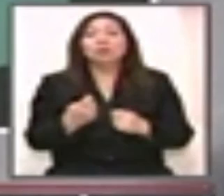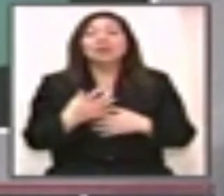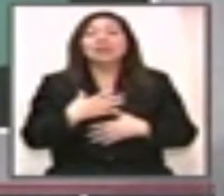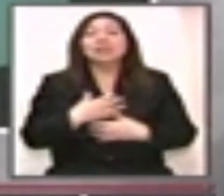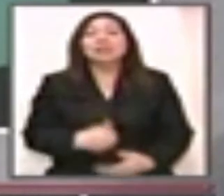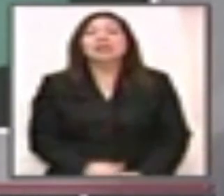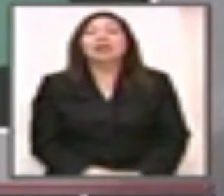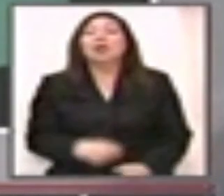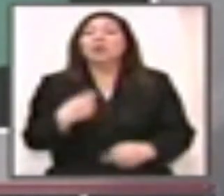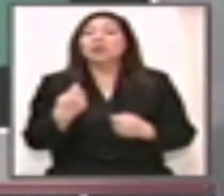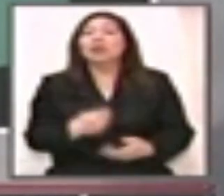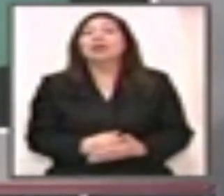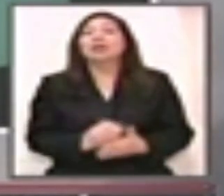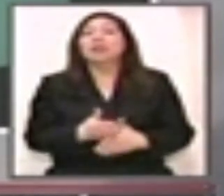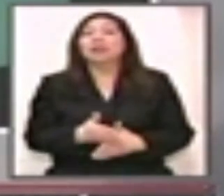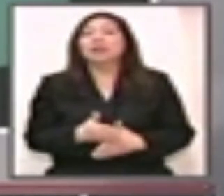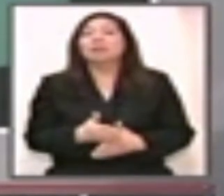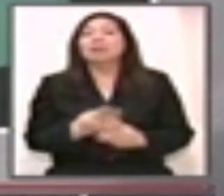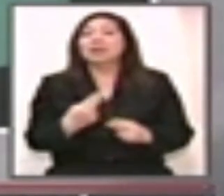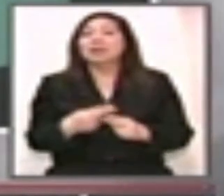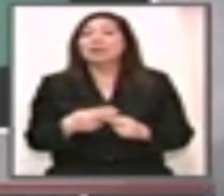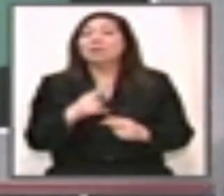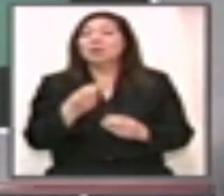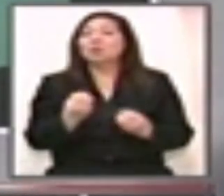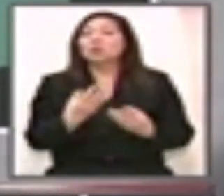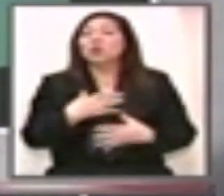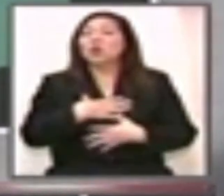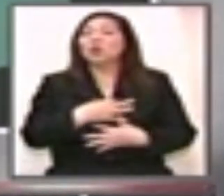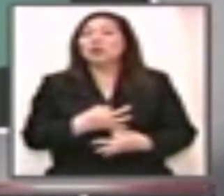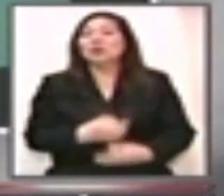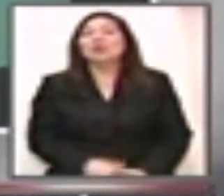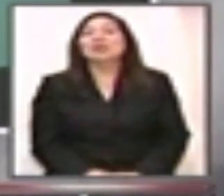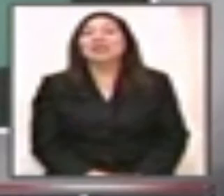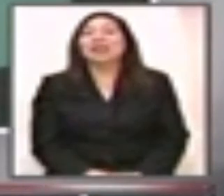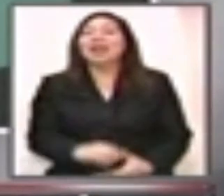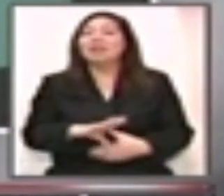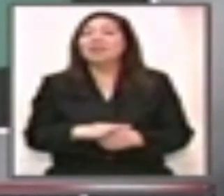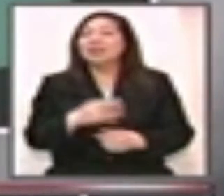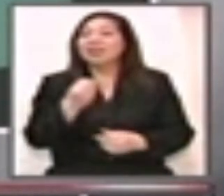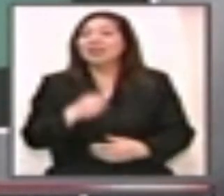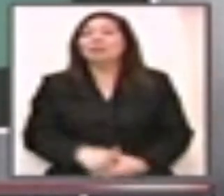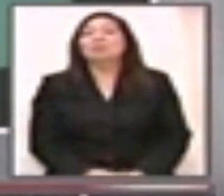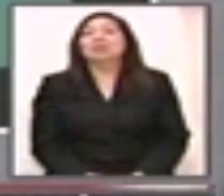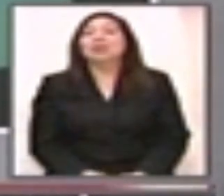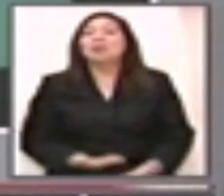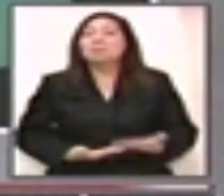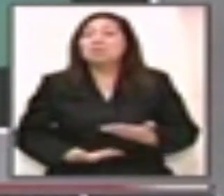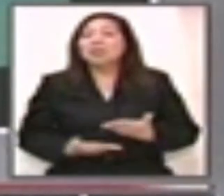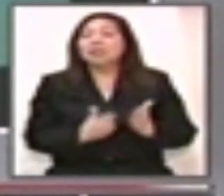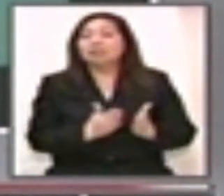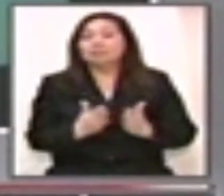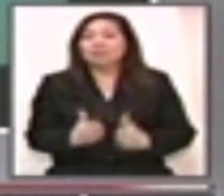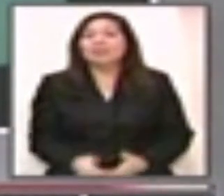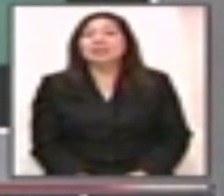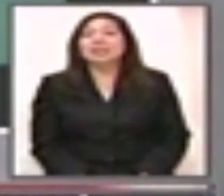salud y el turismo a través de lo que se llama el Perú Mucho Gusto, que son las ferias de alimentos. En los mercados